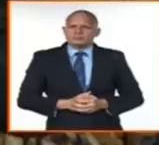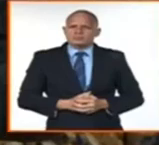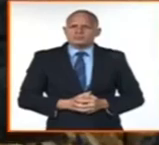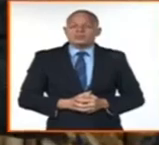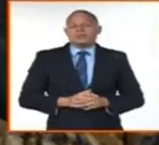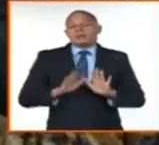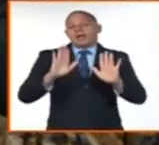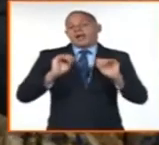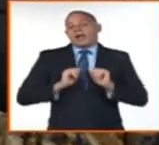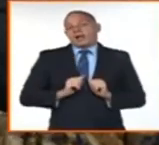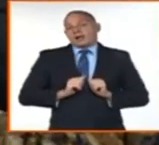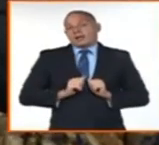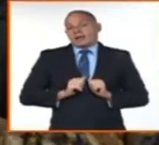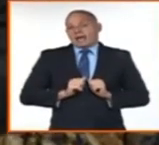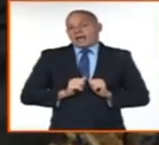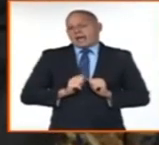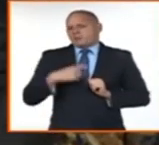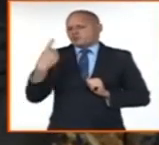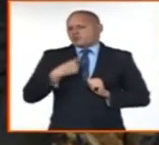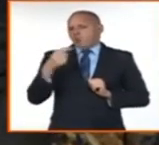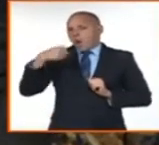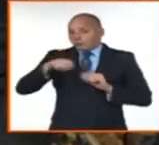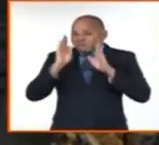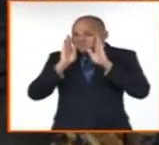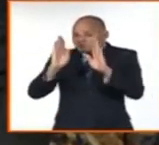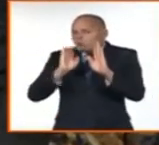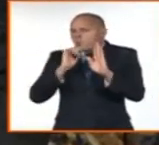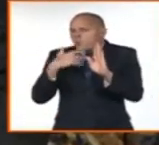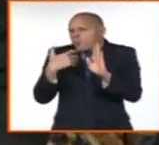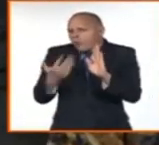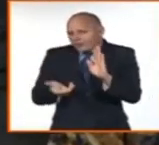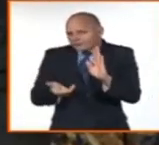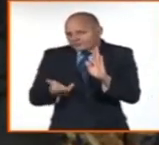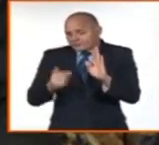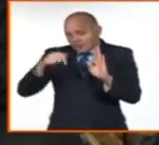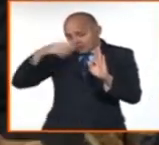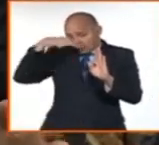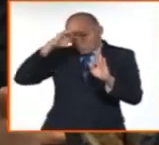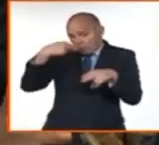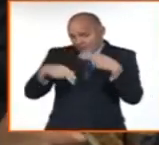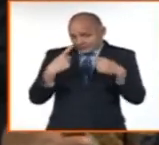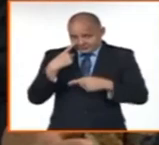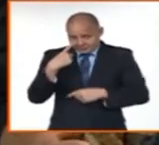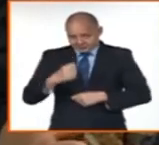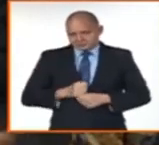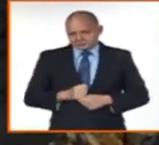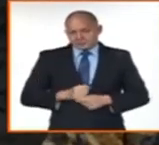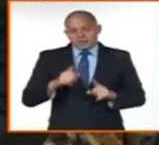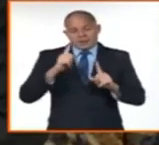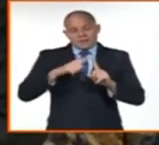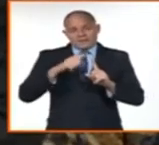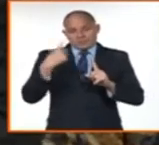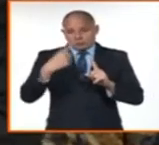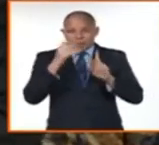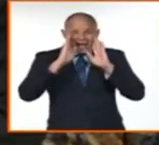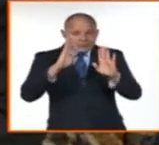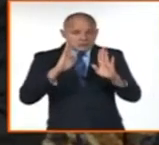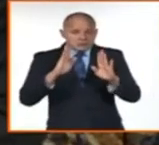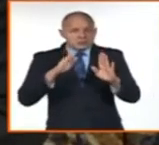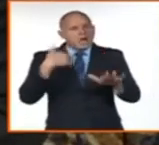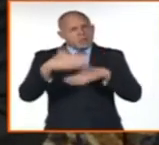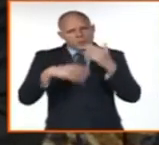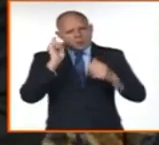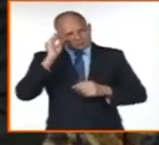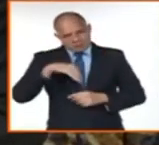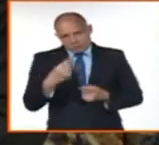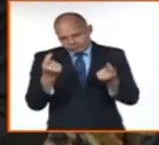qué esfuerzo nos estamos concentrando en el trabajo en el país? Bueno, primero, los problemas económicos que tanto nos afectan,